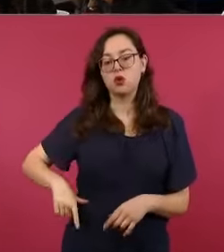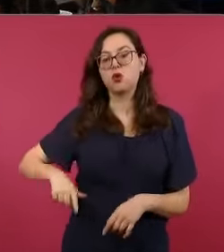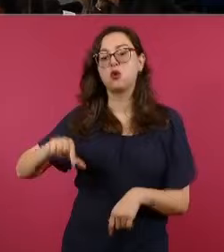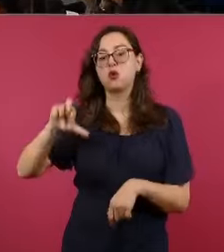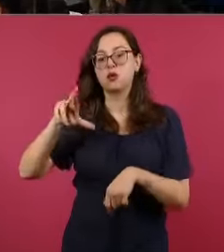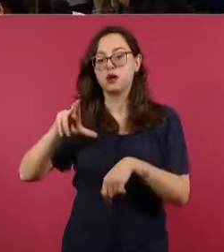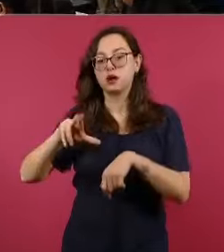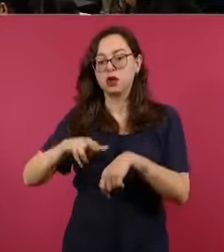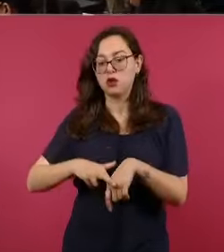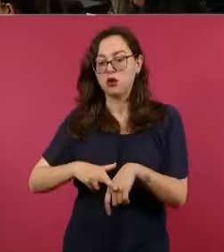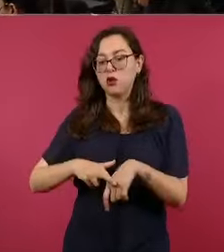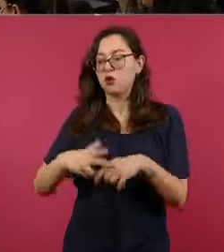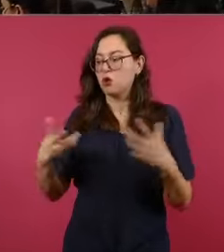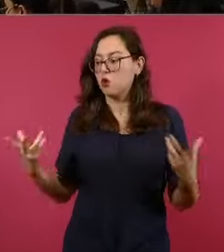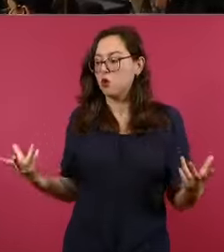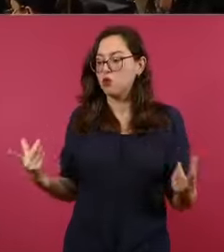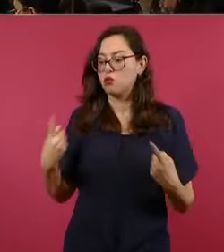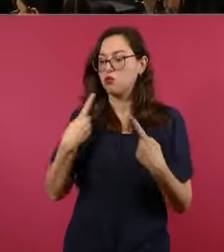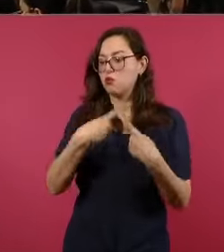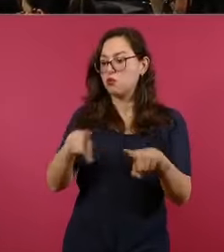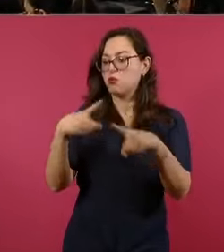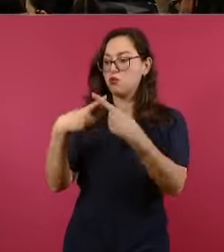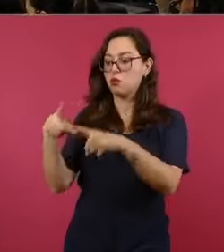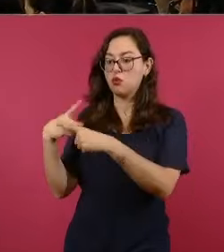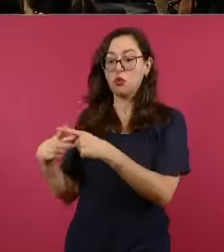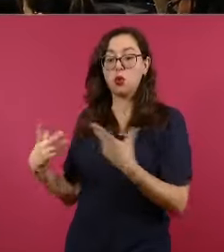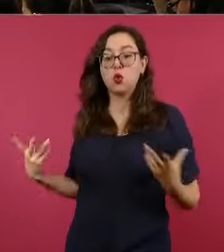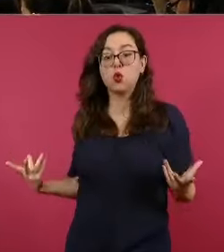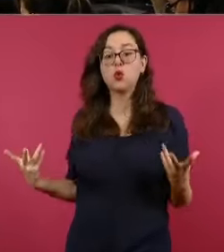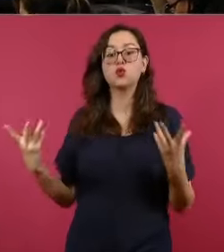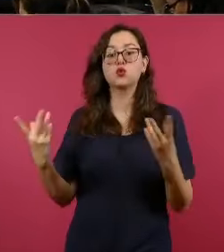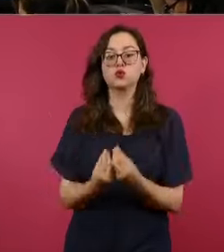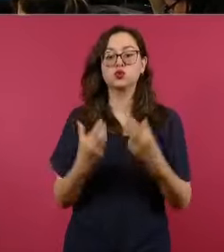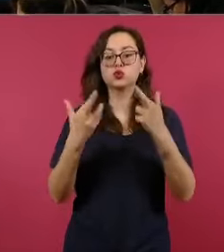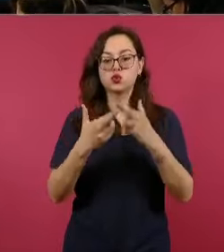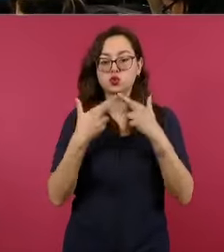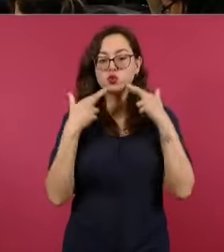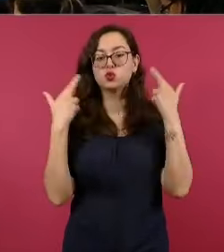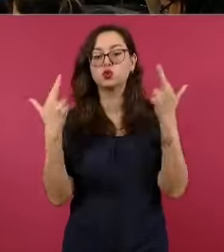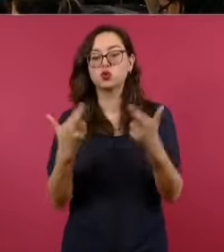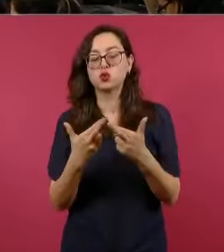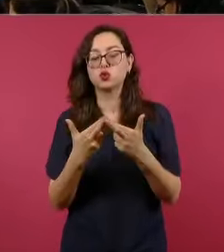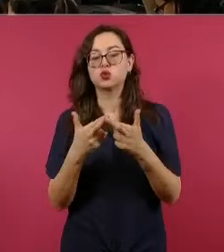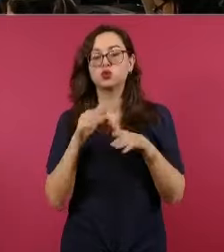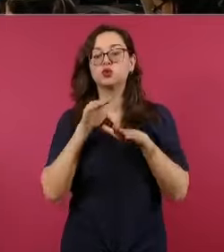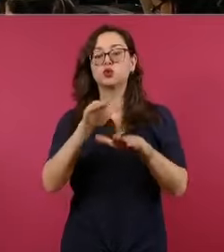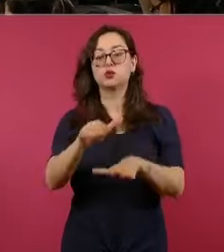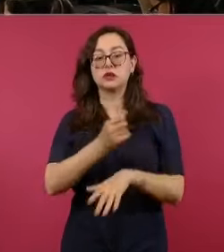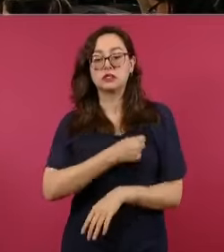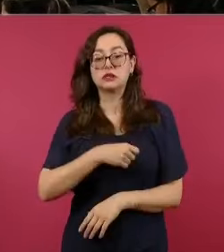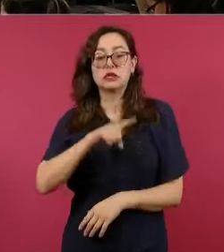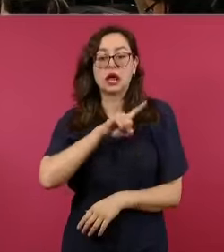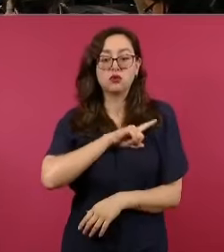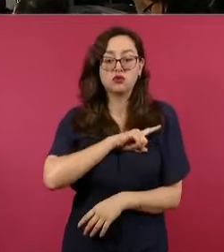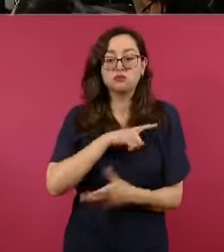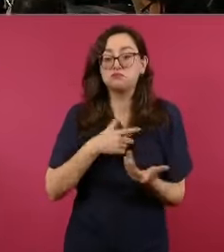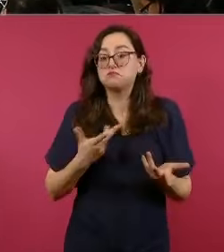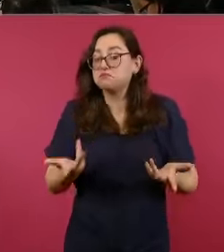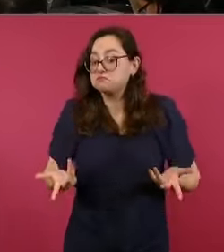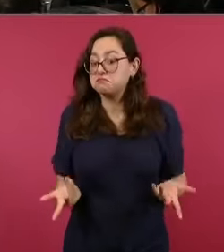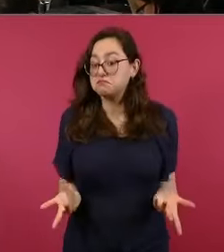sé si nos pudiera comentar qué fue lo que adelantaron eh que